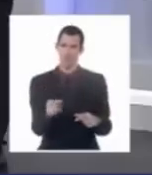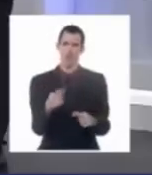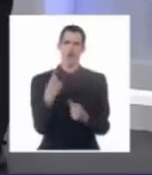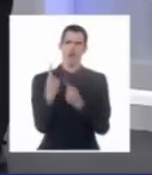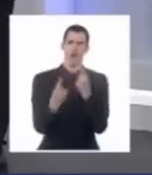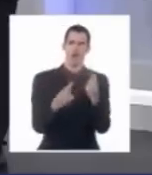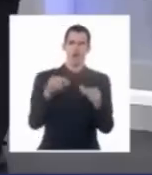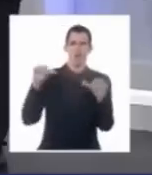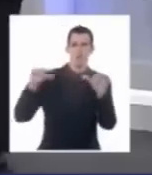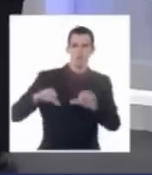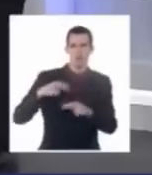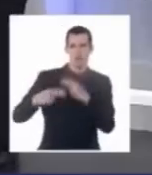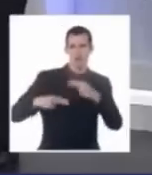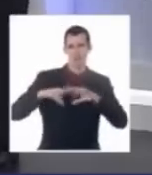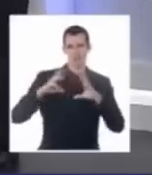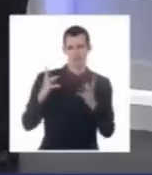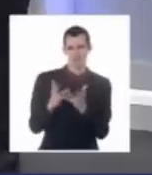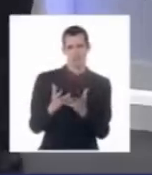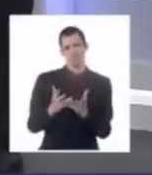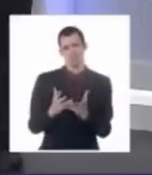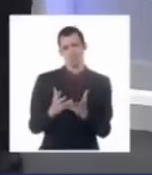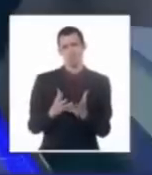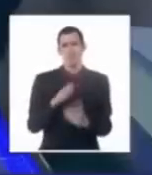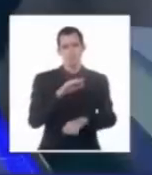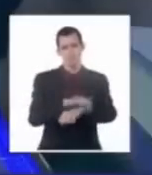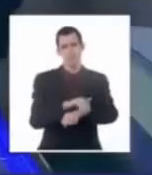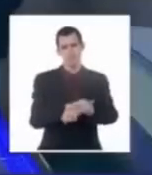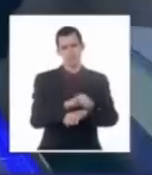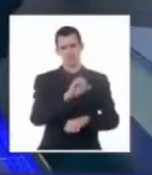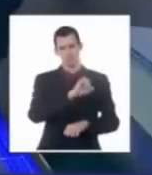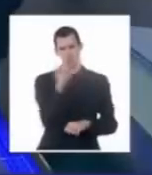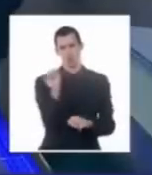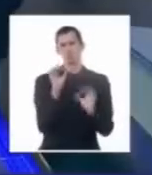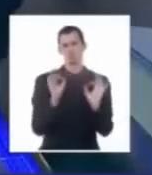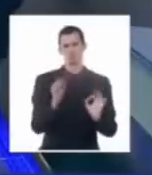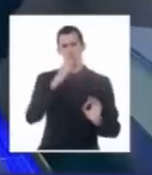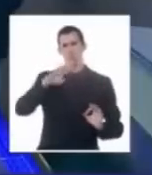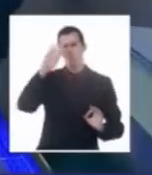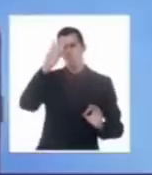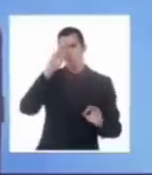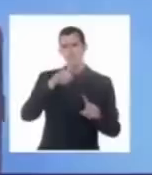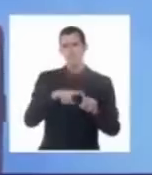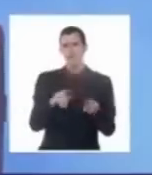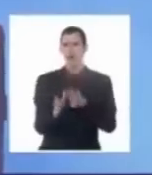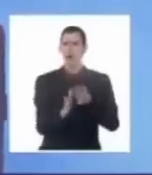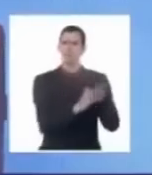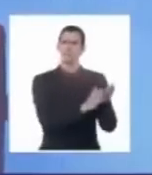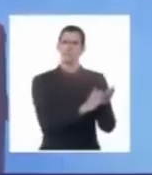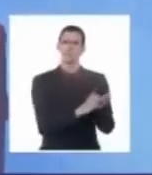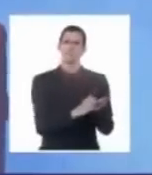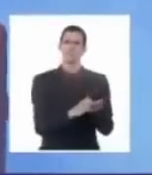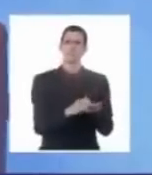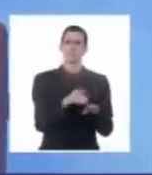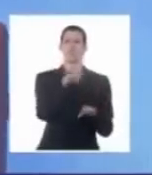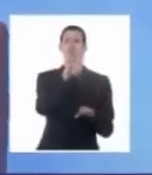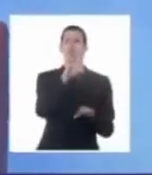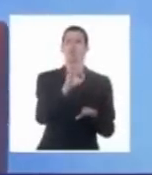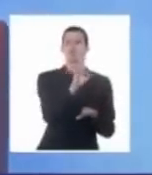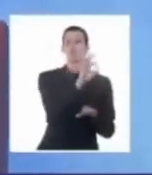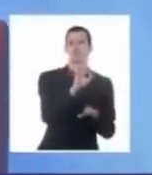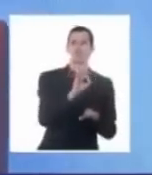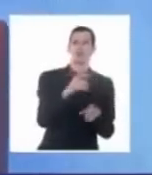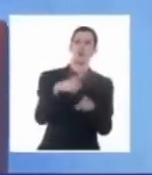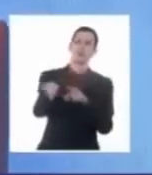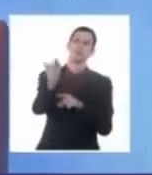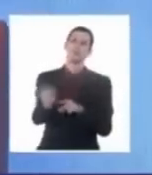una una solución por parte de ustedes Sí nosotros estos hechos por la naturaleza que tiene le prestamos una importancia superior Incluso en